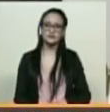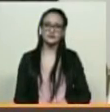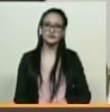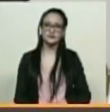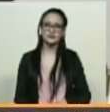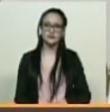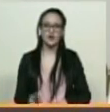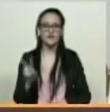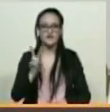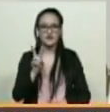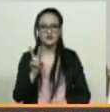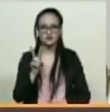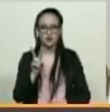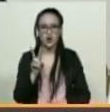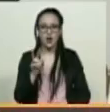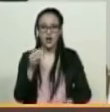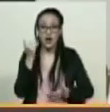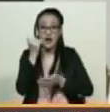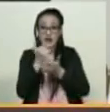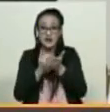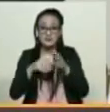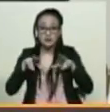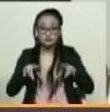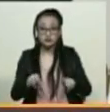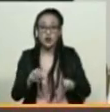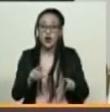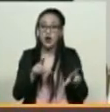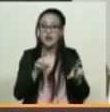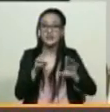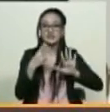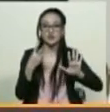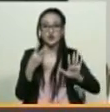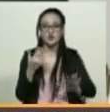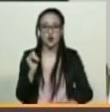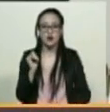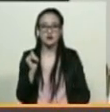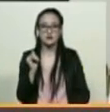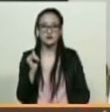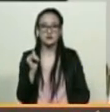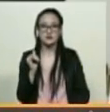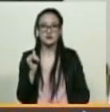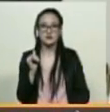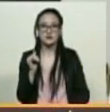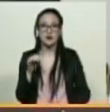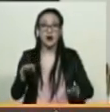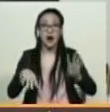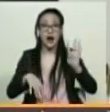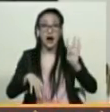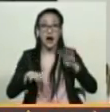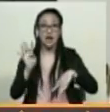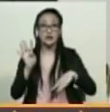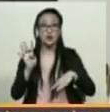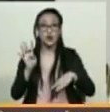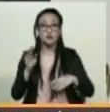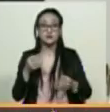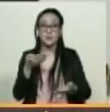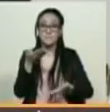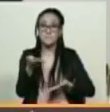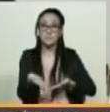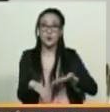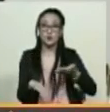18 partidos debidamente inscritos y registrados. 18, 14 de esos 18 partidos están